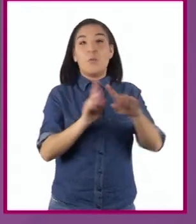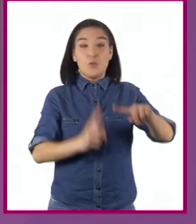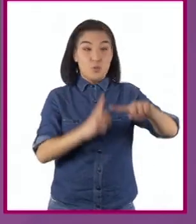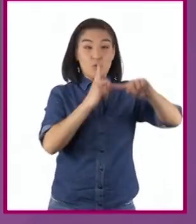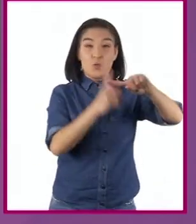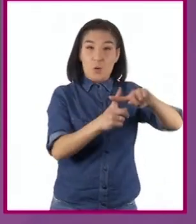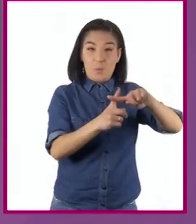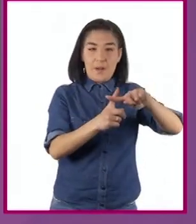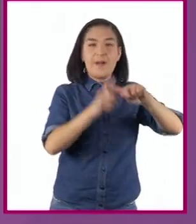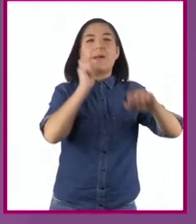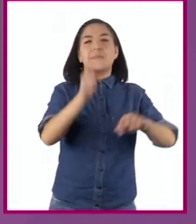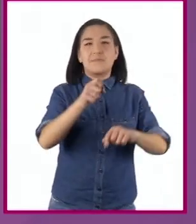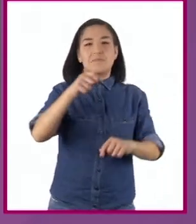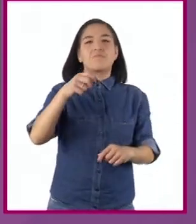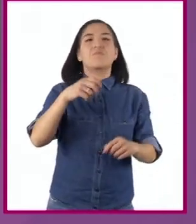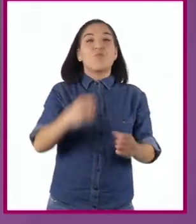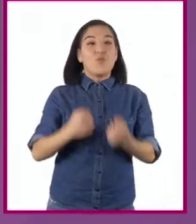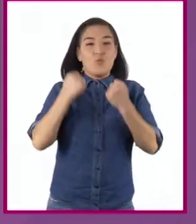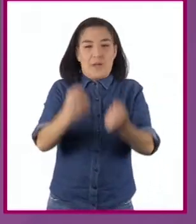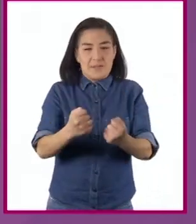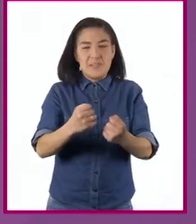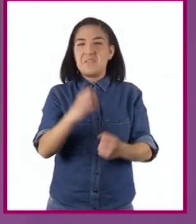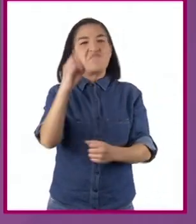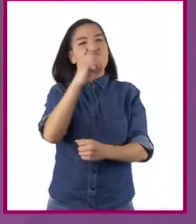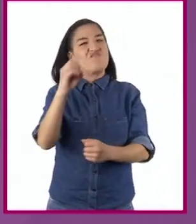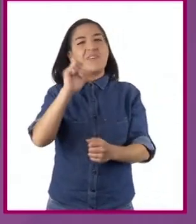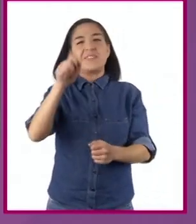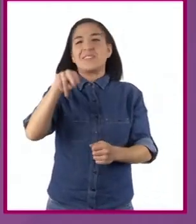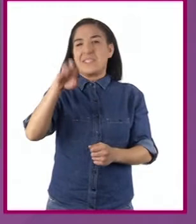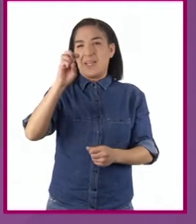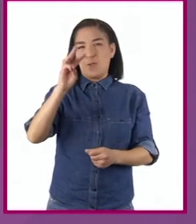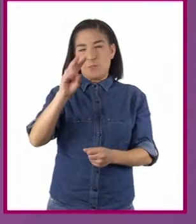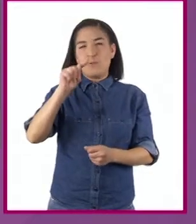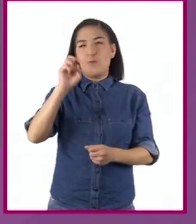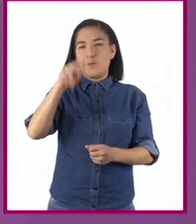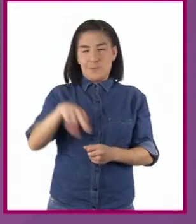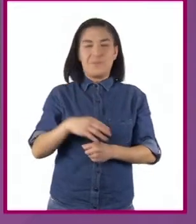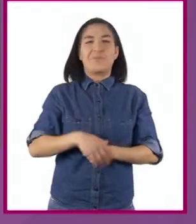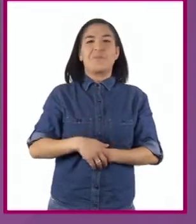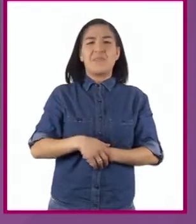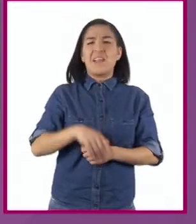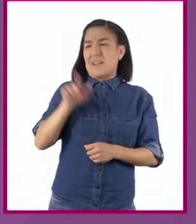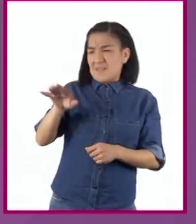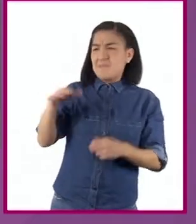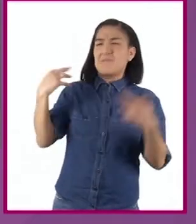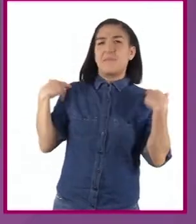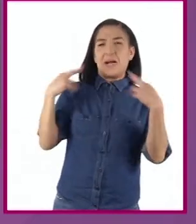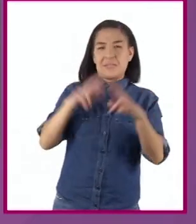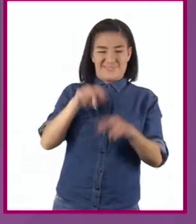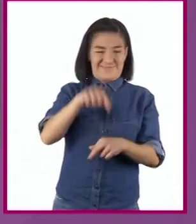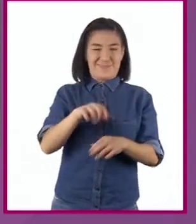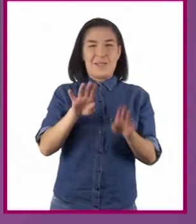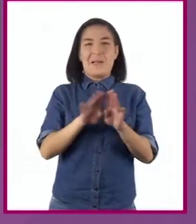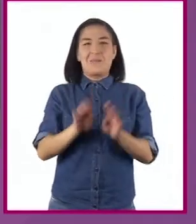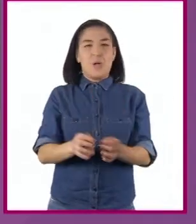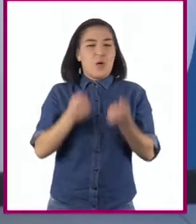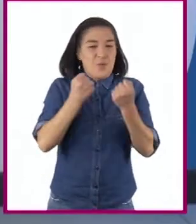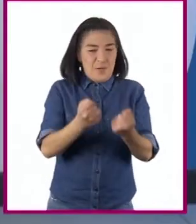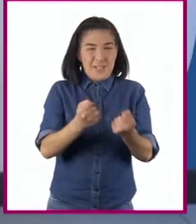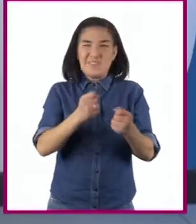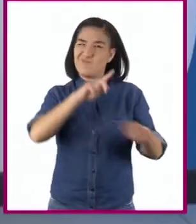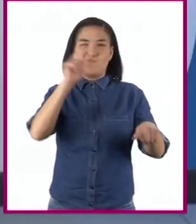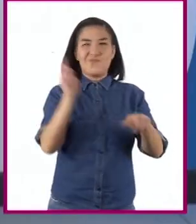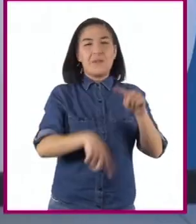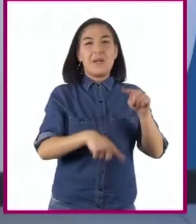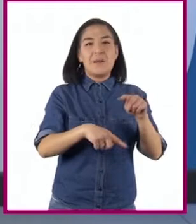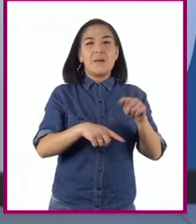y nos queda una fuerza total igual a 0 newtons. Maestra, ¿y esto de que las fuerzas se anulen solo